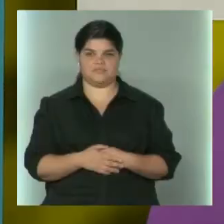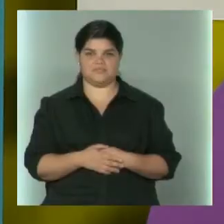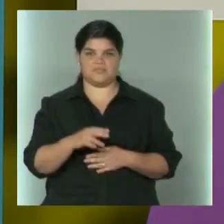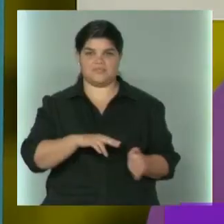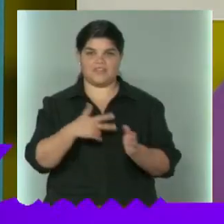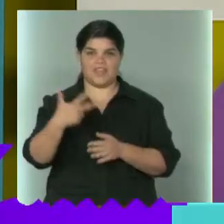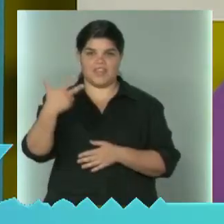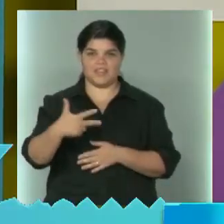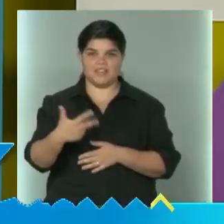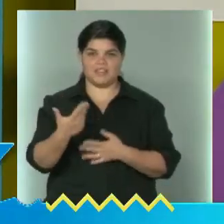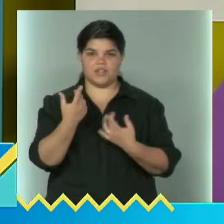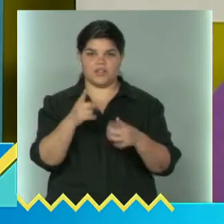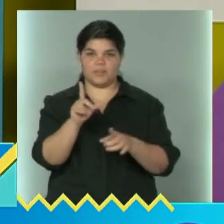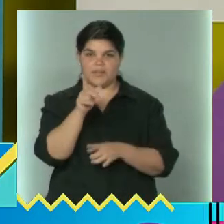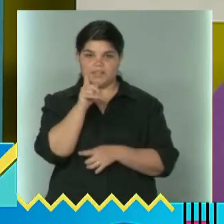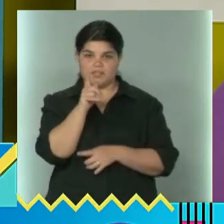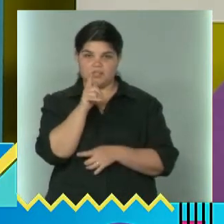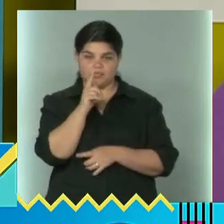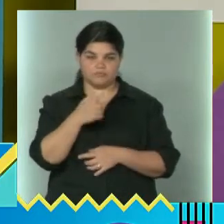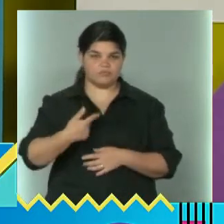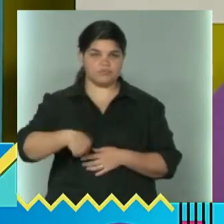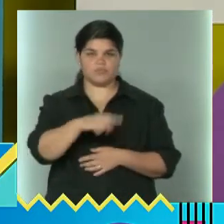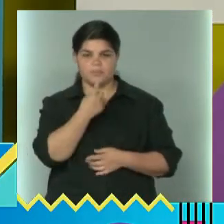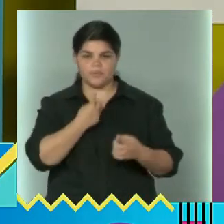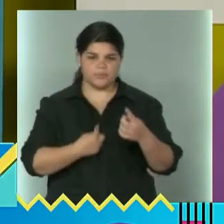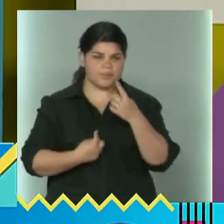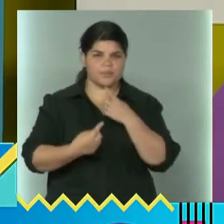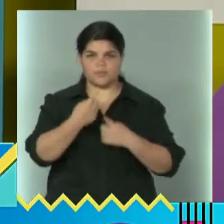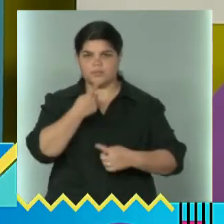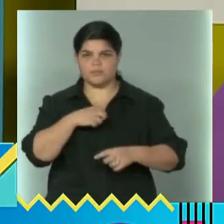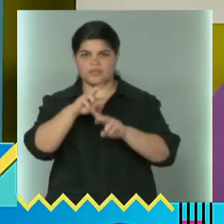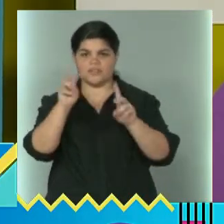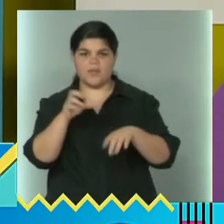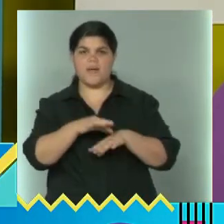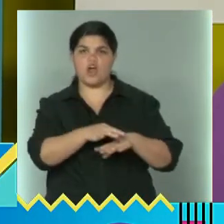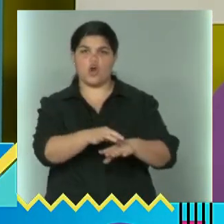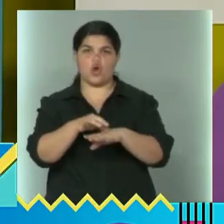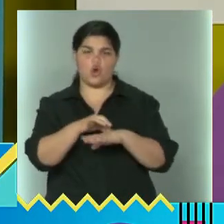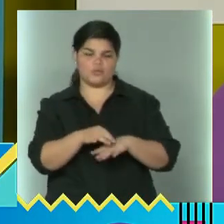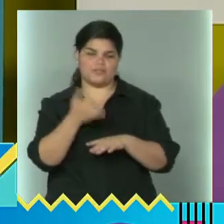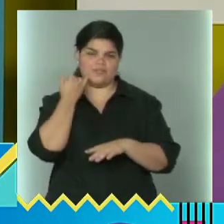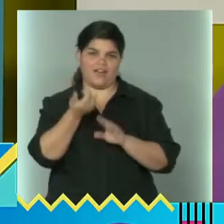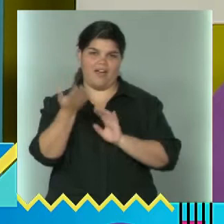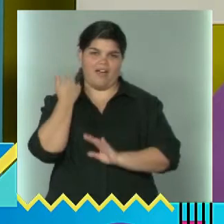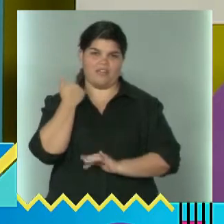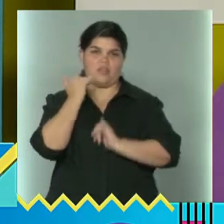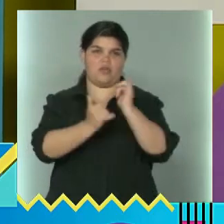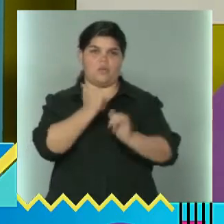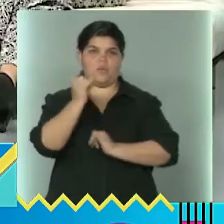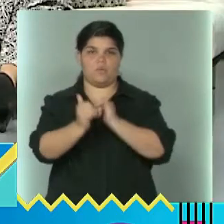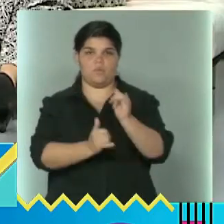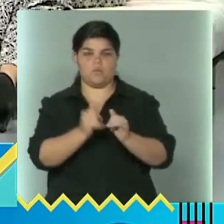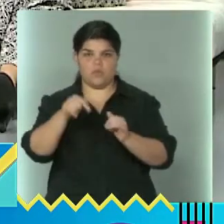Tercer bloque de distintos parecidos y nos estamos haciendo preguntas acerca del coaching, que lo hemos estado diciendo, lo decía Marita también al principio,